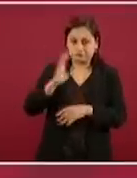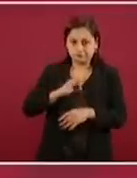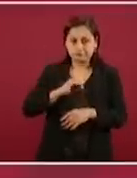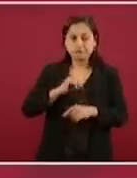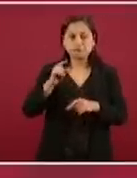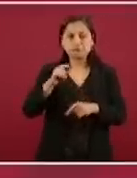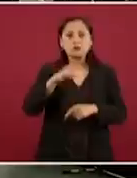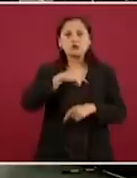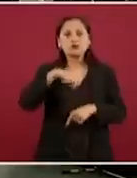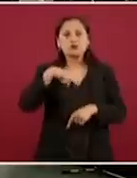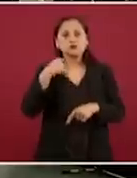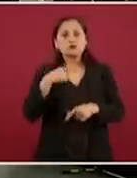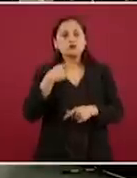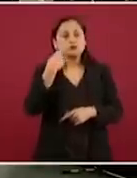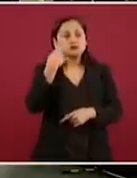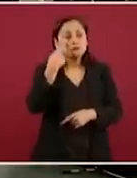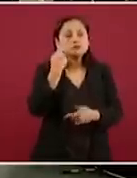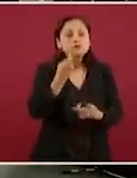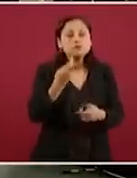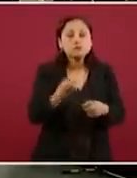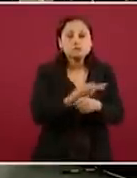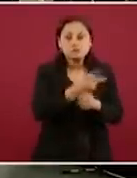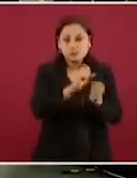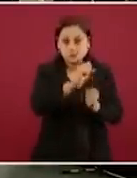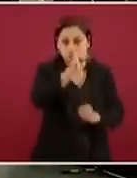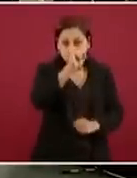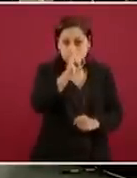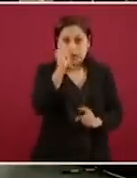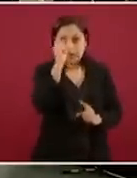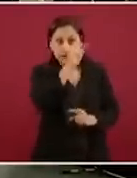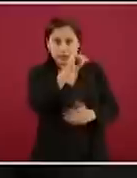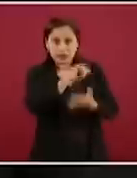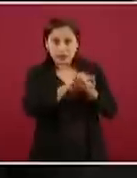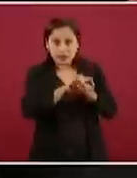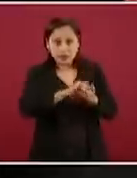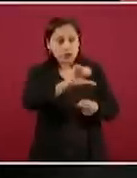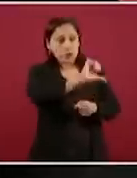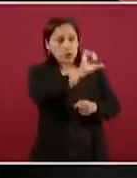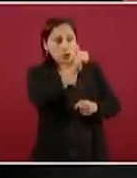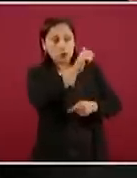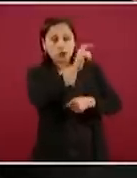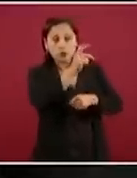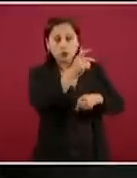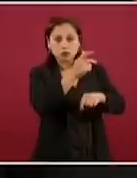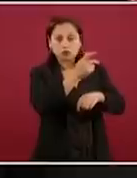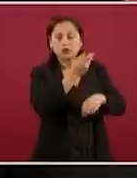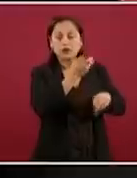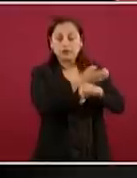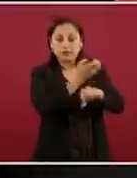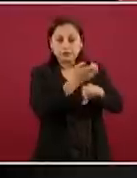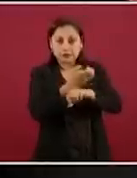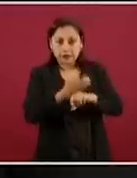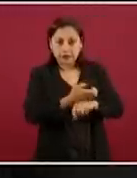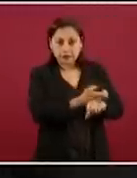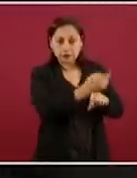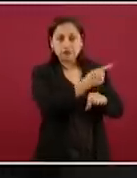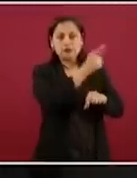este consulado y todos le voy a pedir al secretario de Relaciones Exteriores, a Marcelo